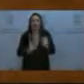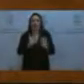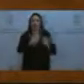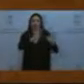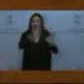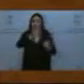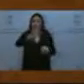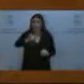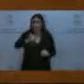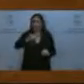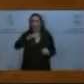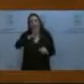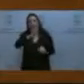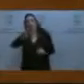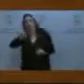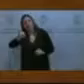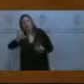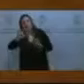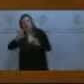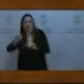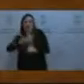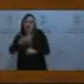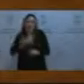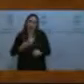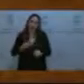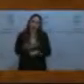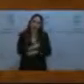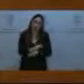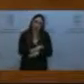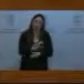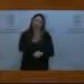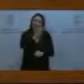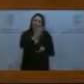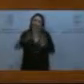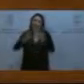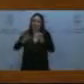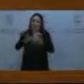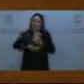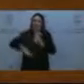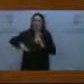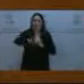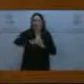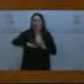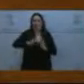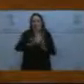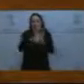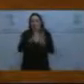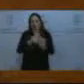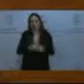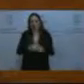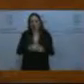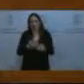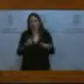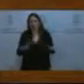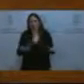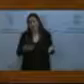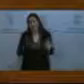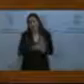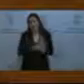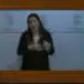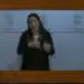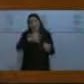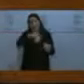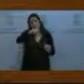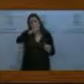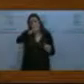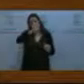90.000 a 42.900, para 39 parroquias, señorías, que tocan a 1.100